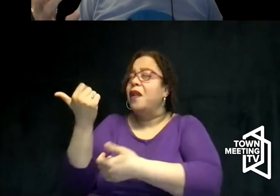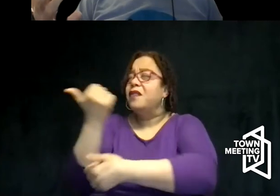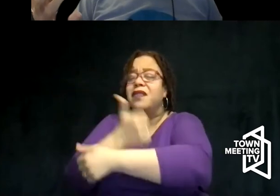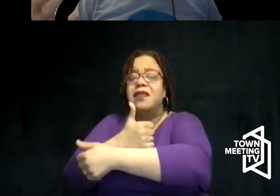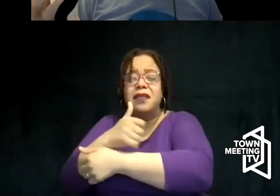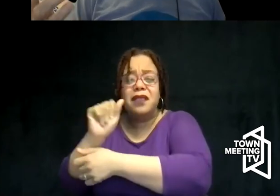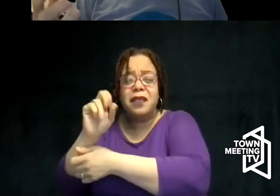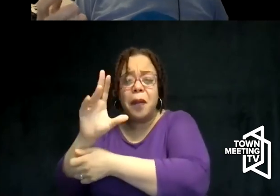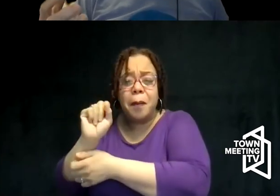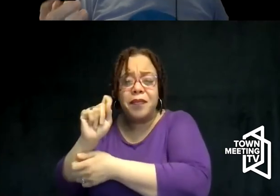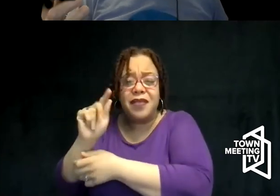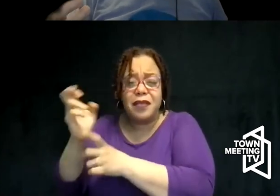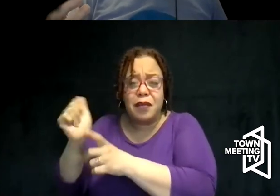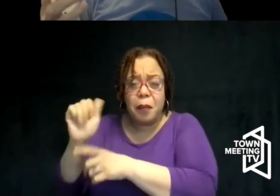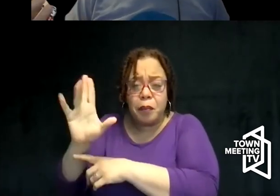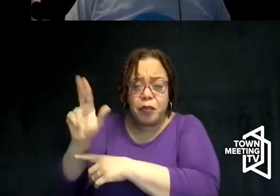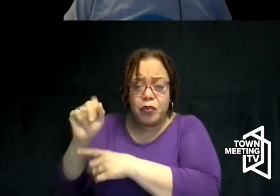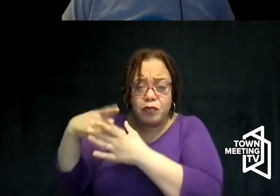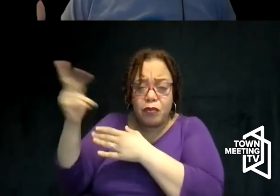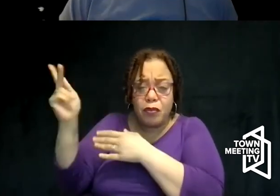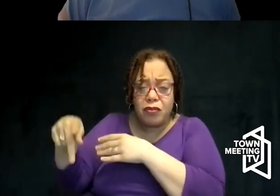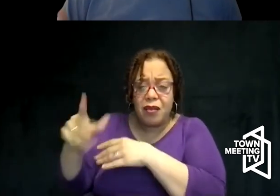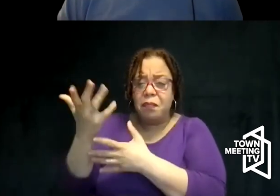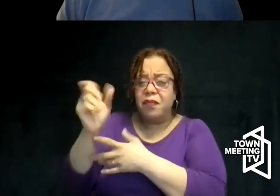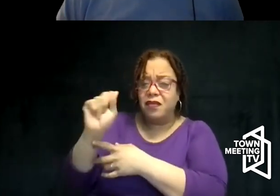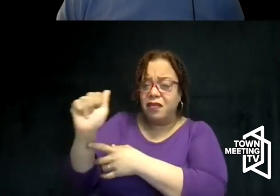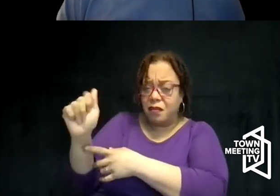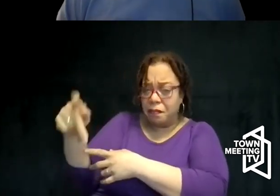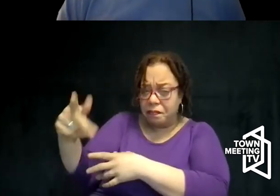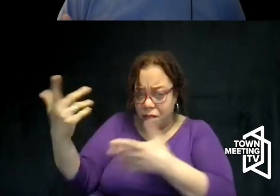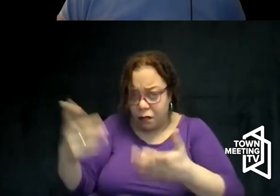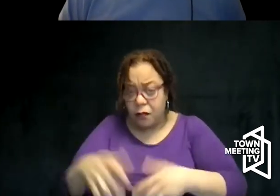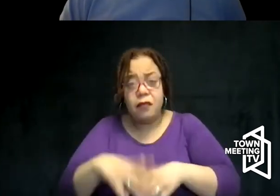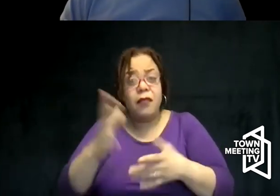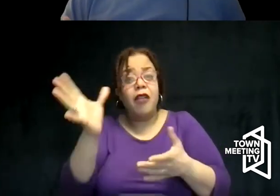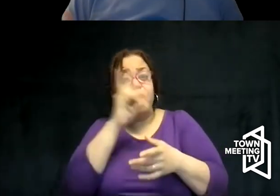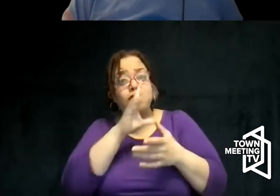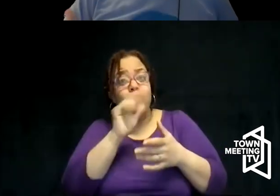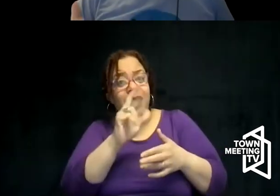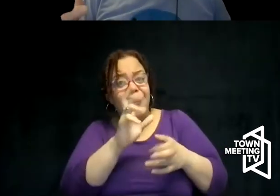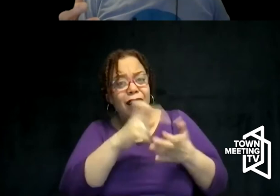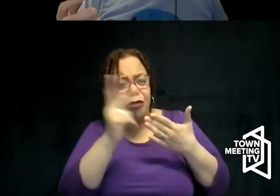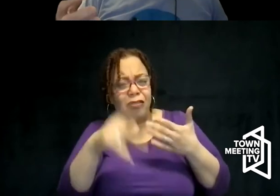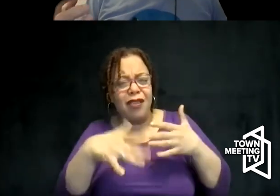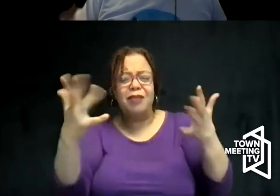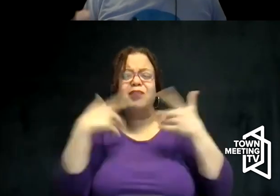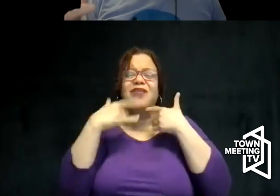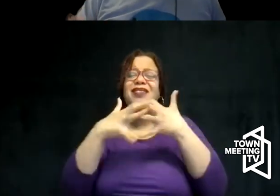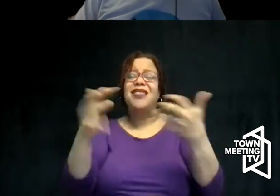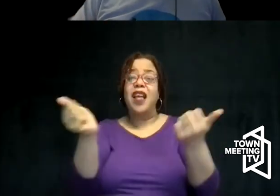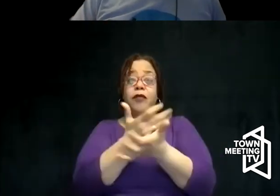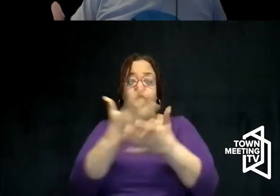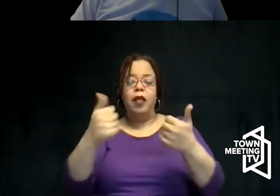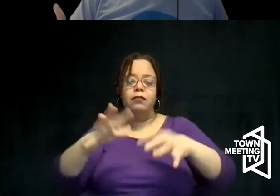Todos estos existen dentro del cloud y están en las manos no